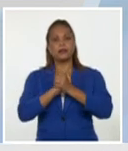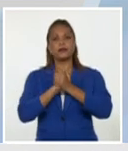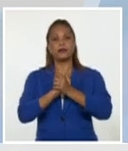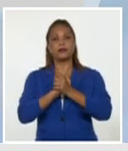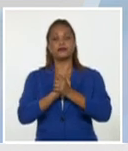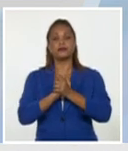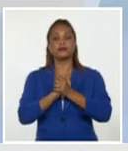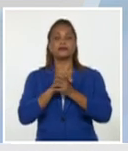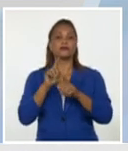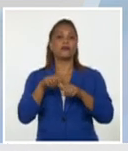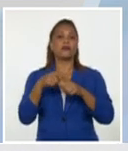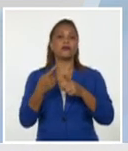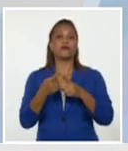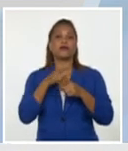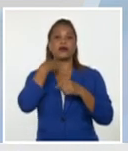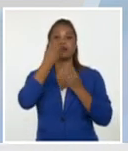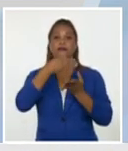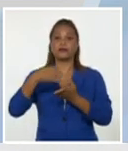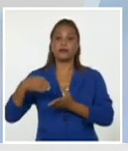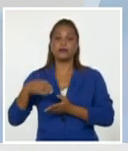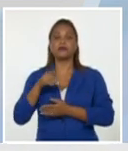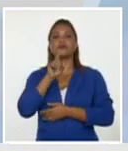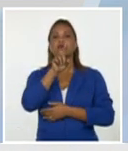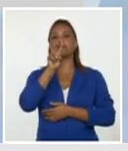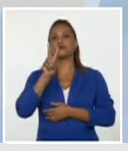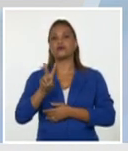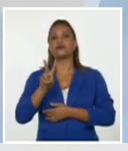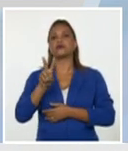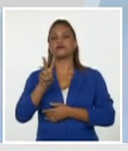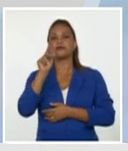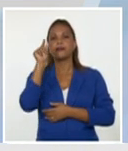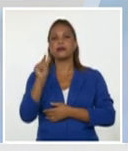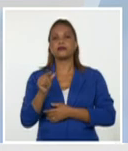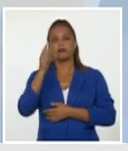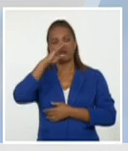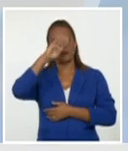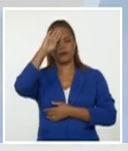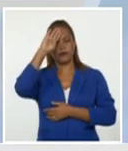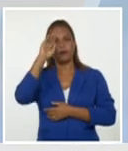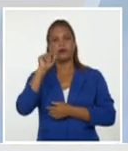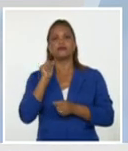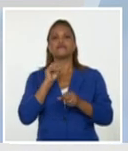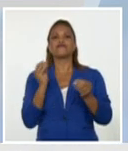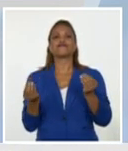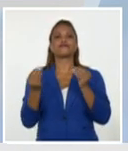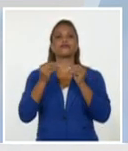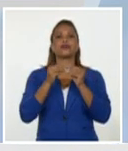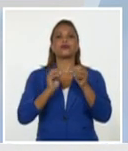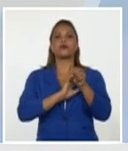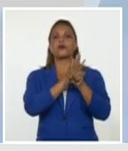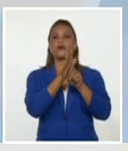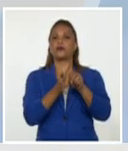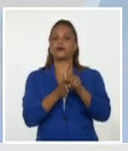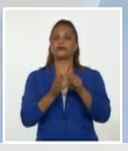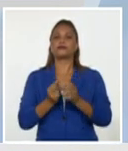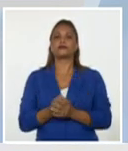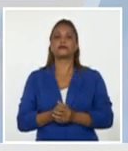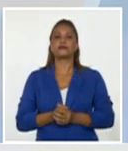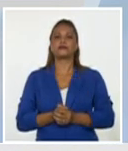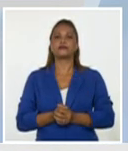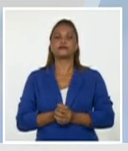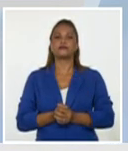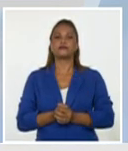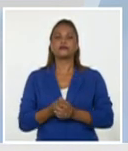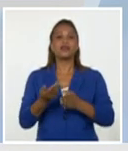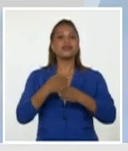el fallecimiento de 12 personas en Cuba con la COVID-19, lo cual hace que la